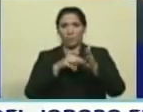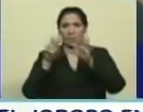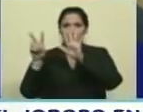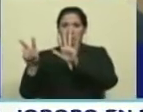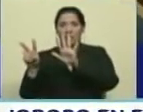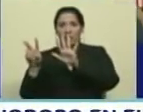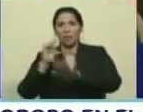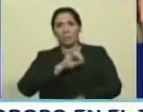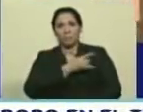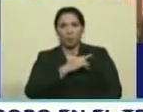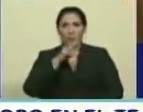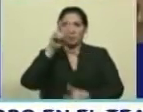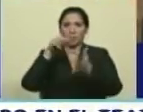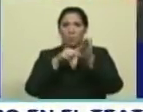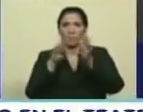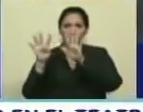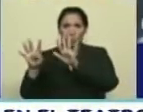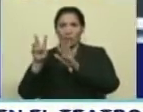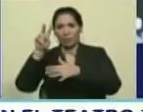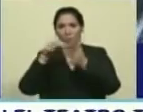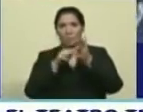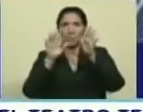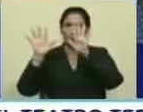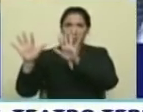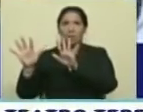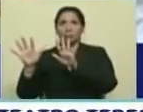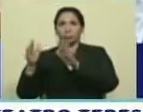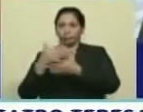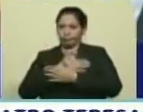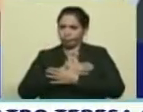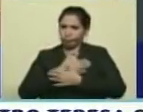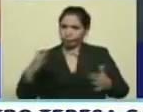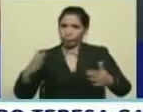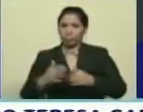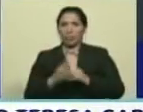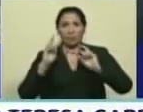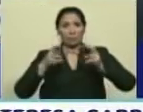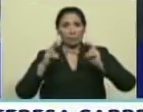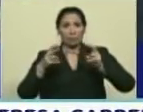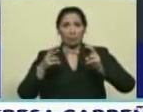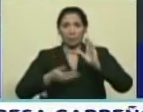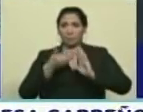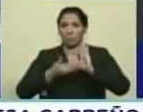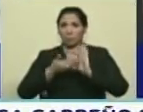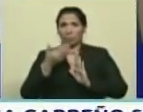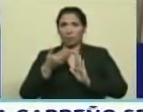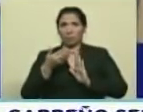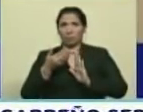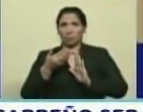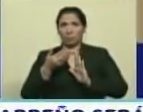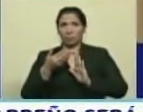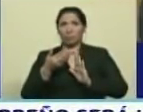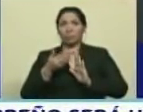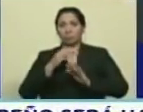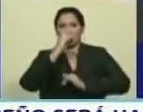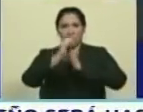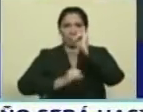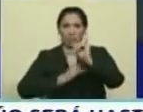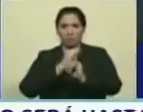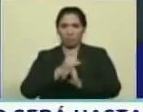el 2009 y 2010, y las iniciativas y posiciones respecto a temas fundamentales del acontecer